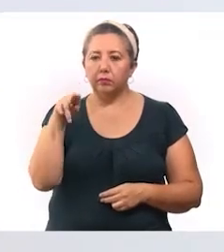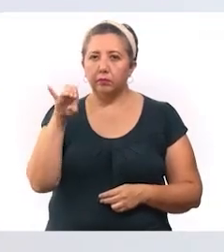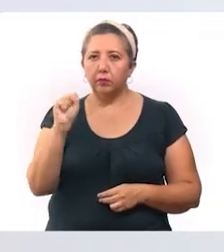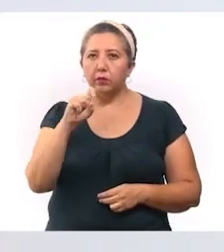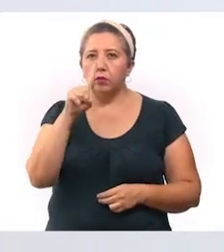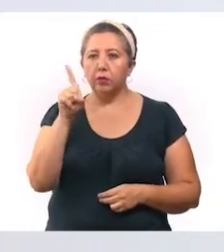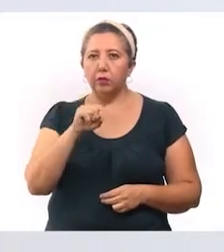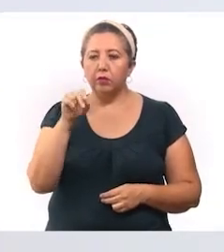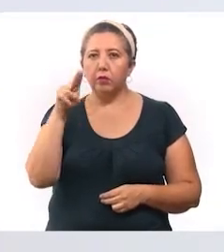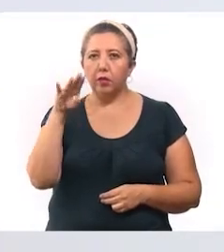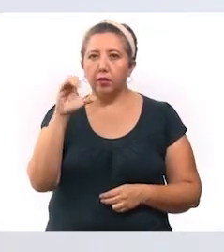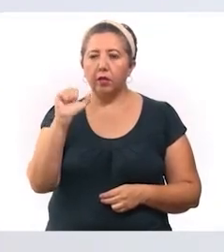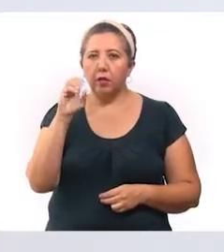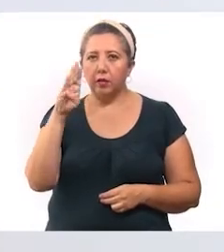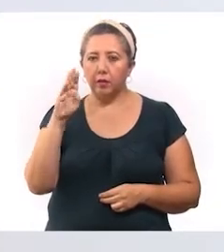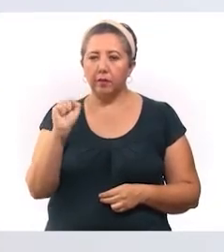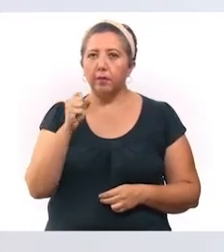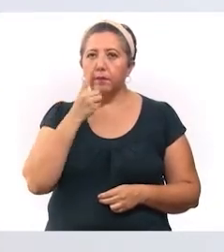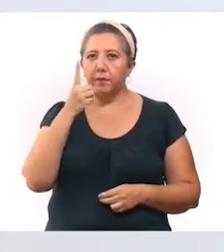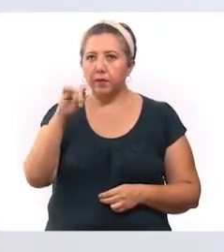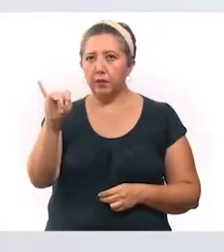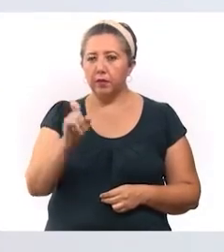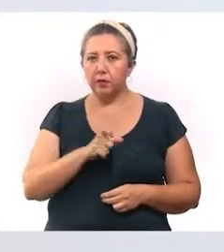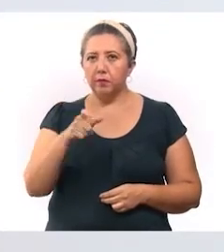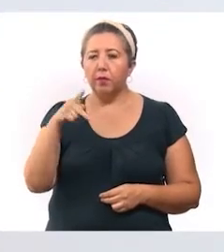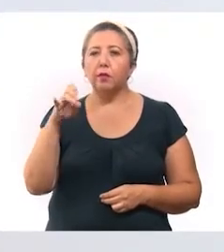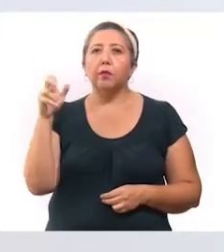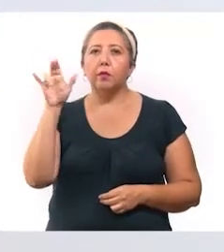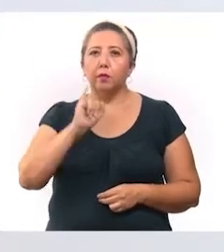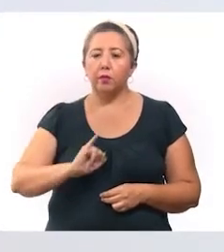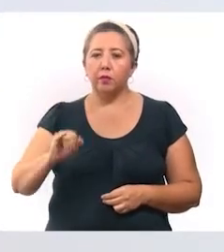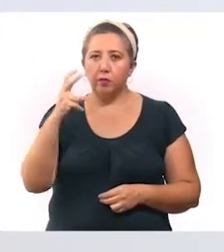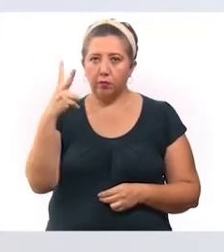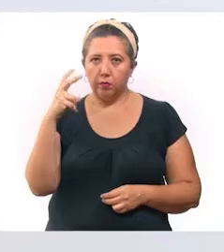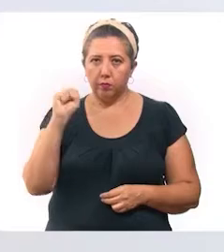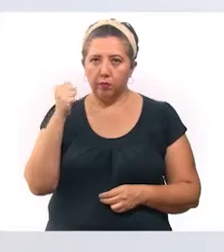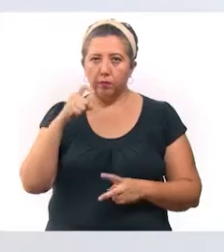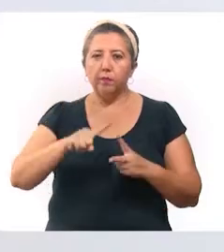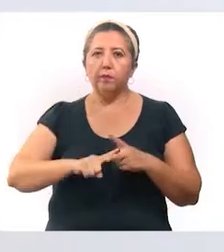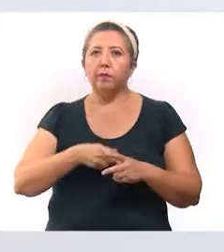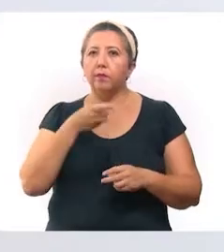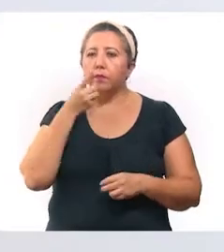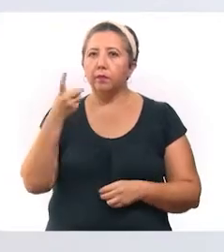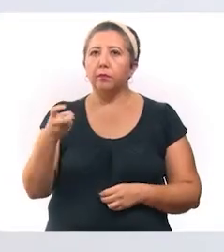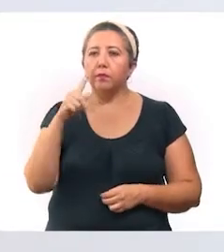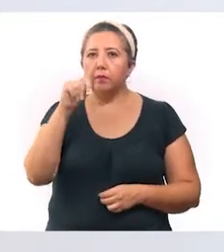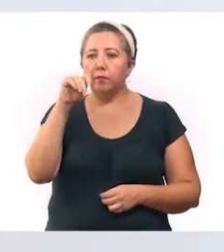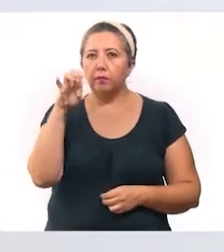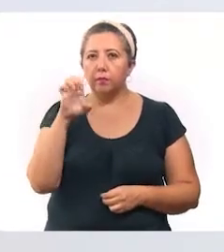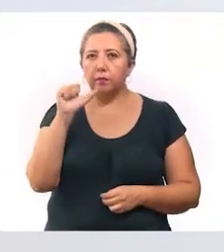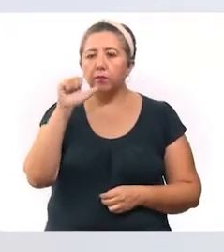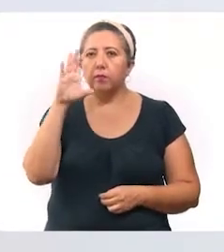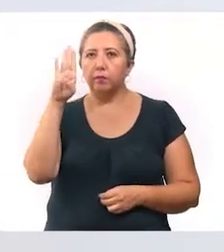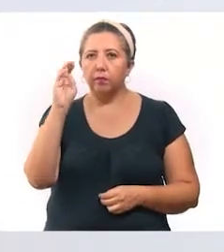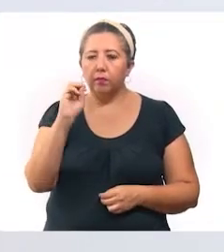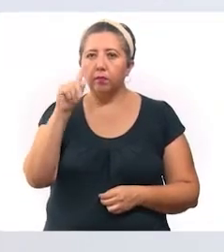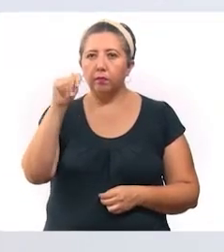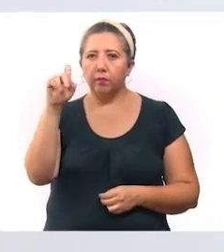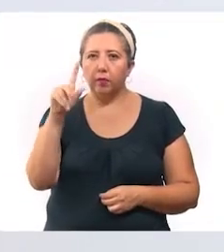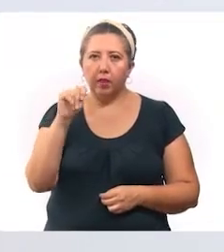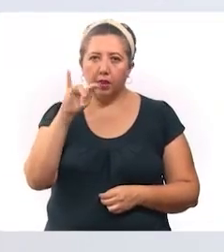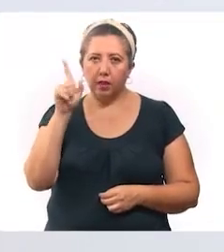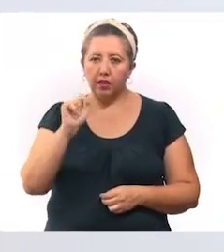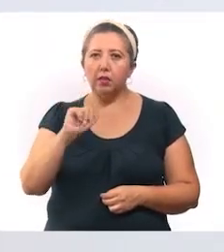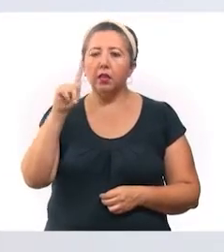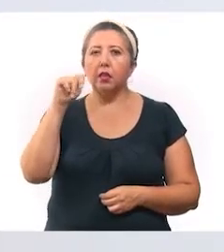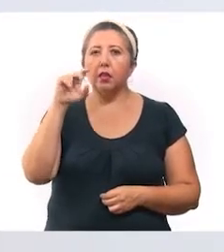Temozón, Tzucacap, Timucuy, Temax y Tixpehual. El jueves 2 de septiembre comenzará en las demarcaciones de Teabo, Tixcacalcupul, Tetis,